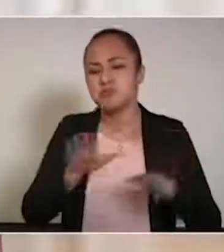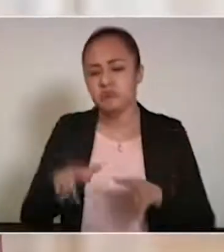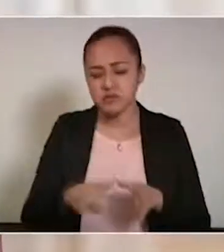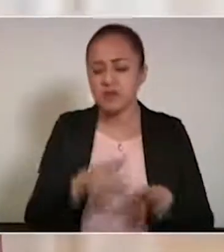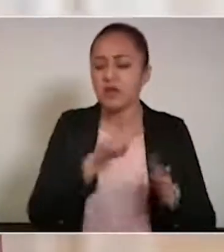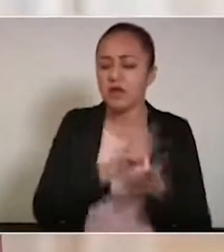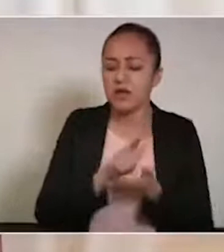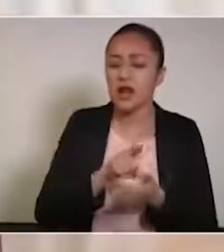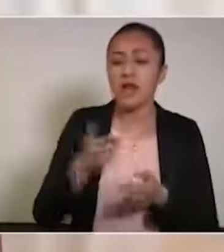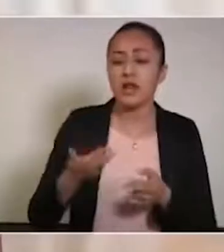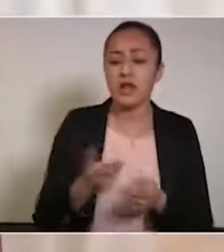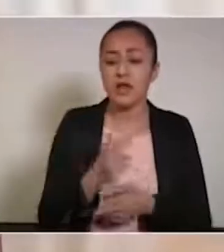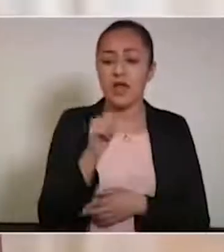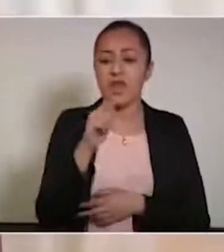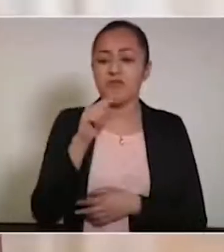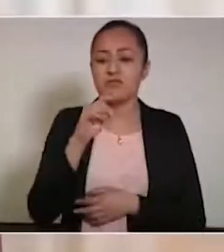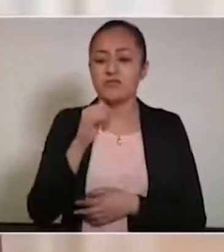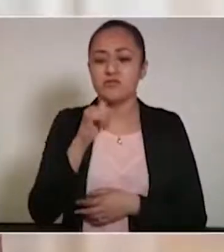el atoyac